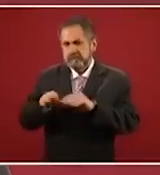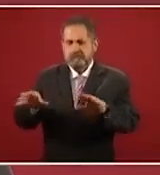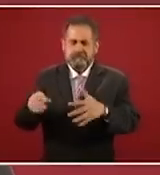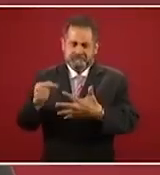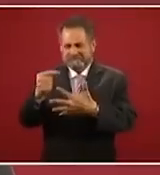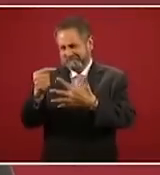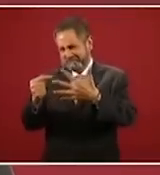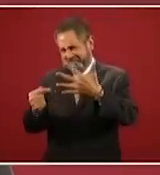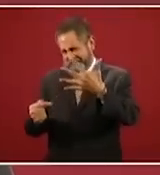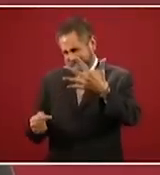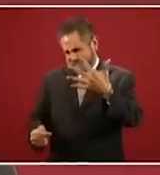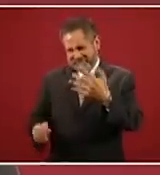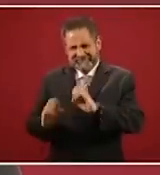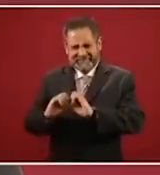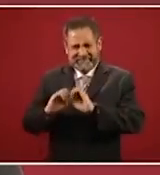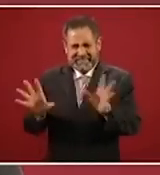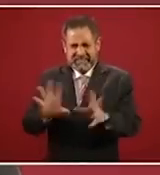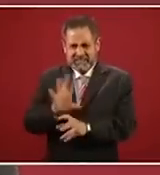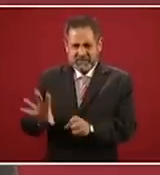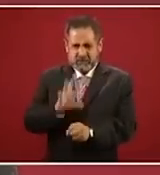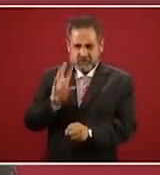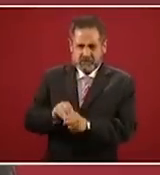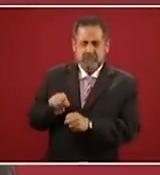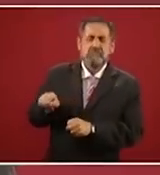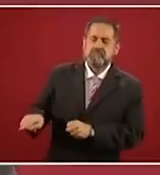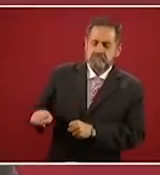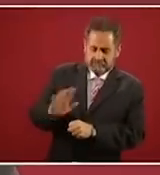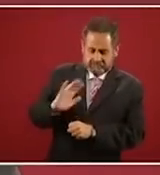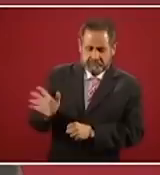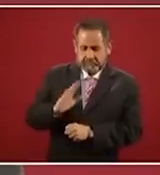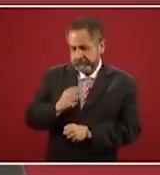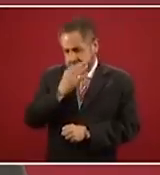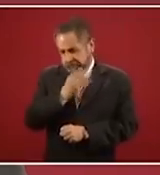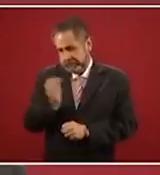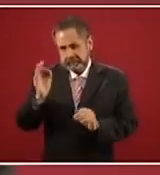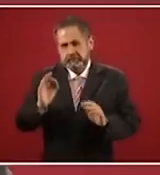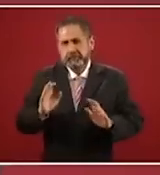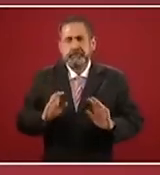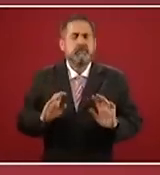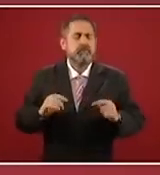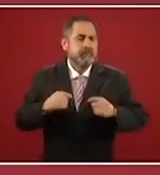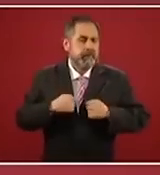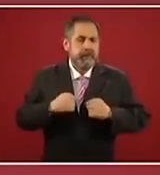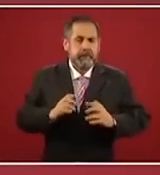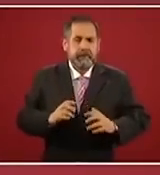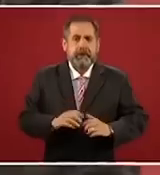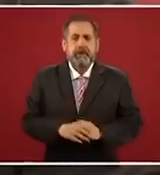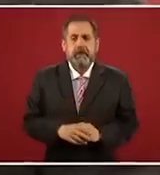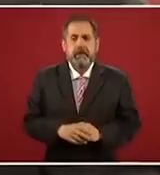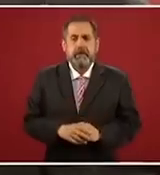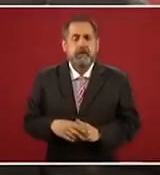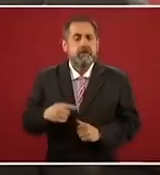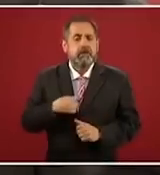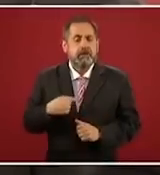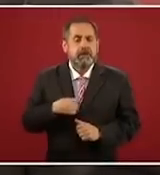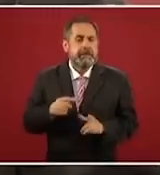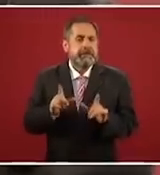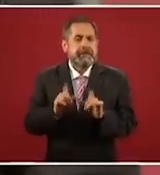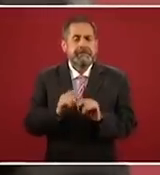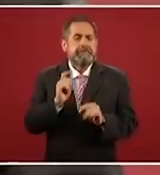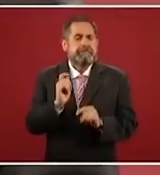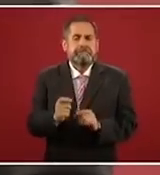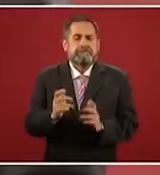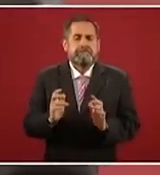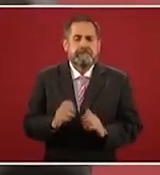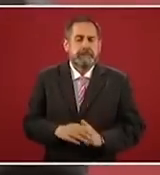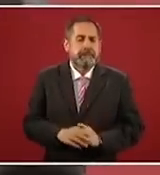amplitud sobre este tema, y yo, pues, solo